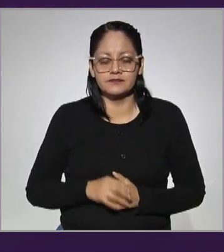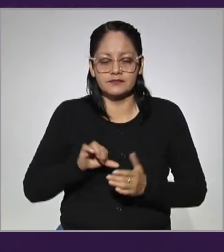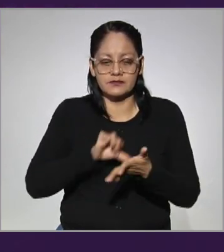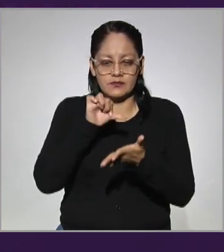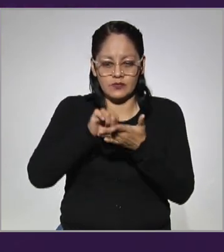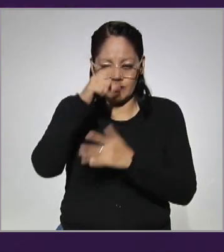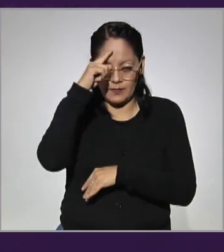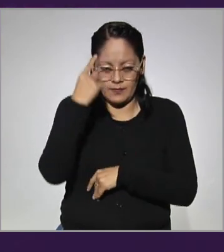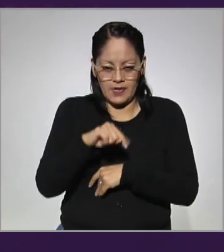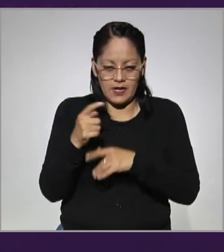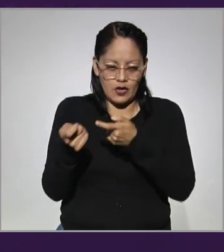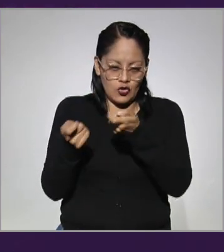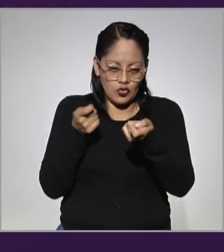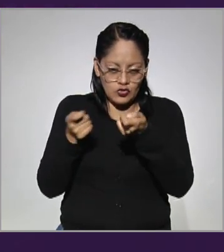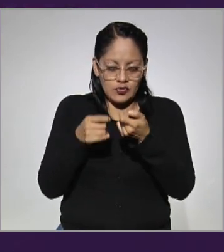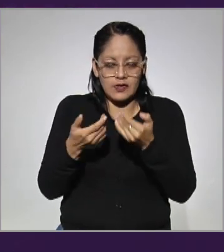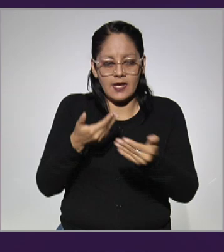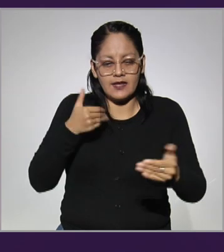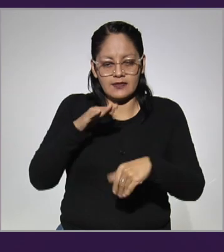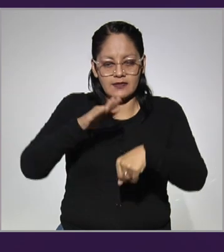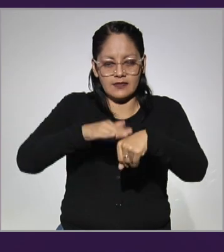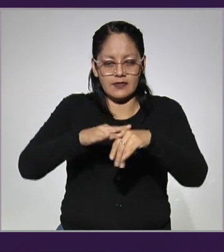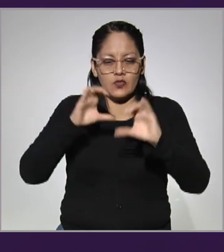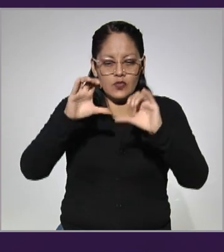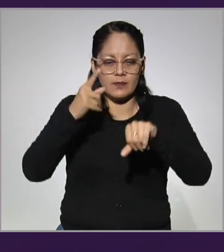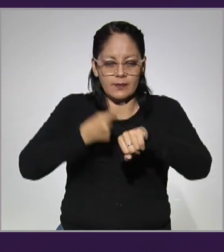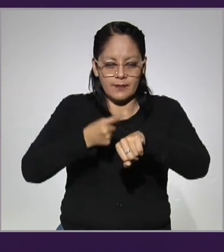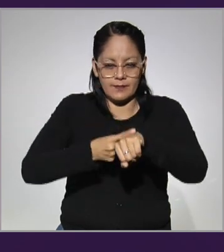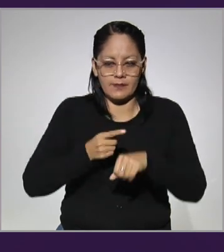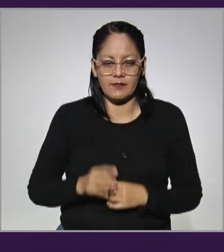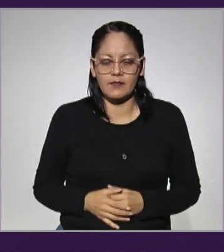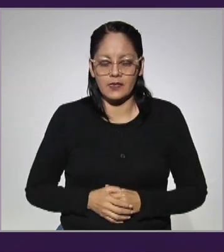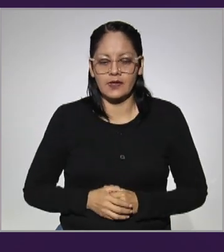Centros para el Control y la Prevención de Enfermedades.